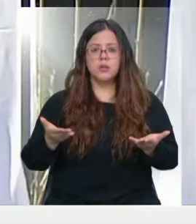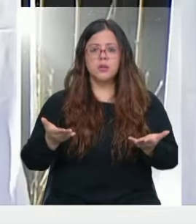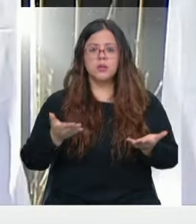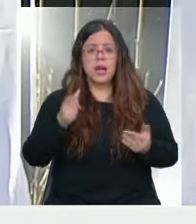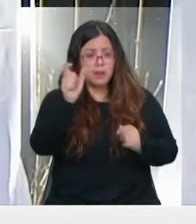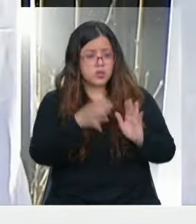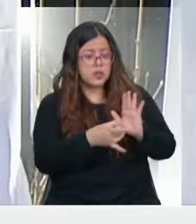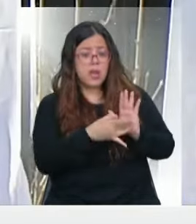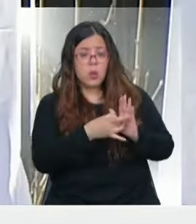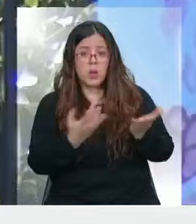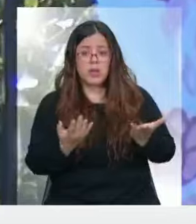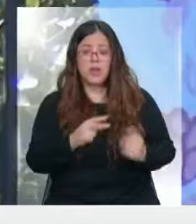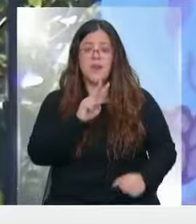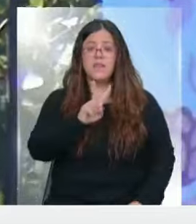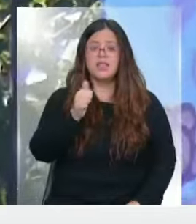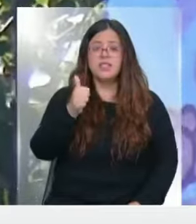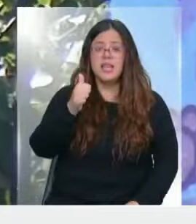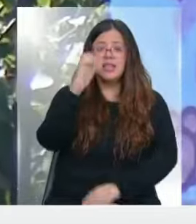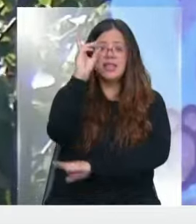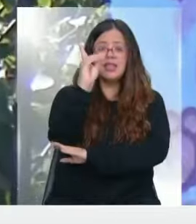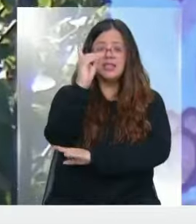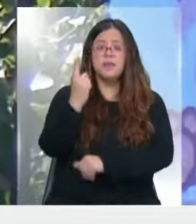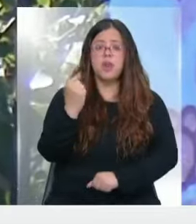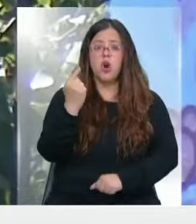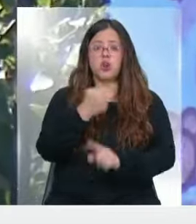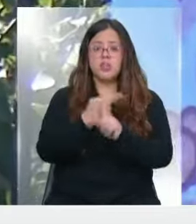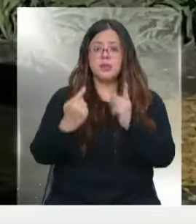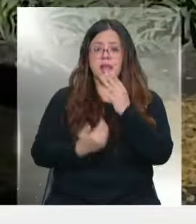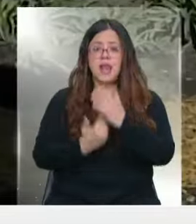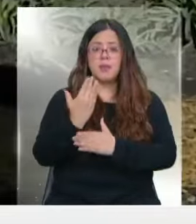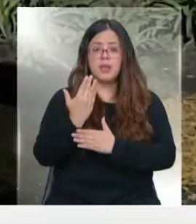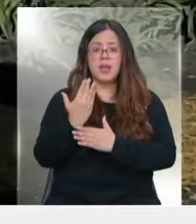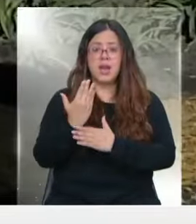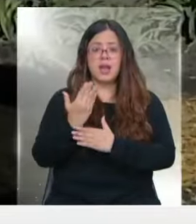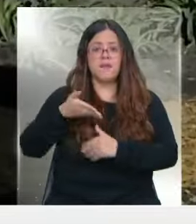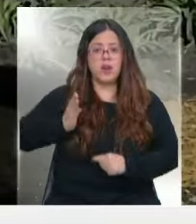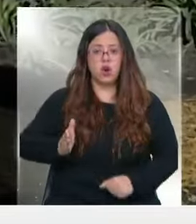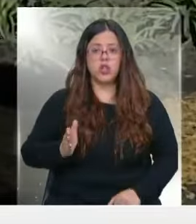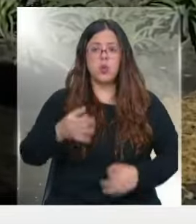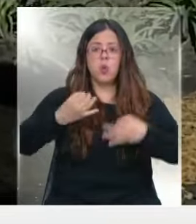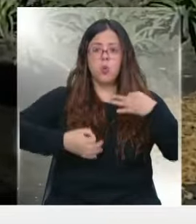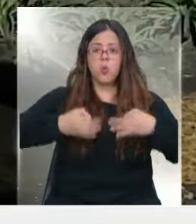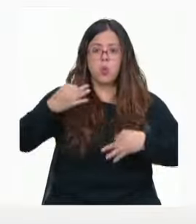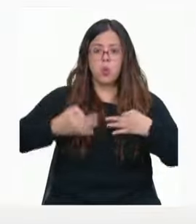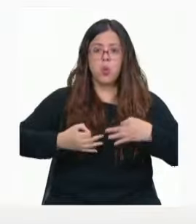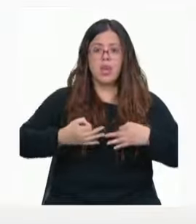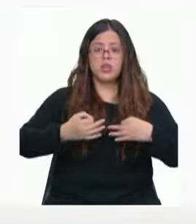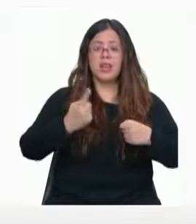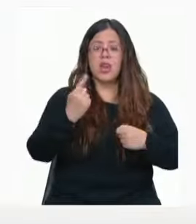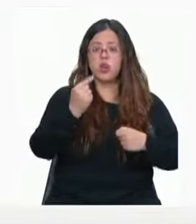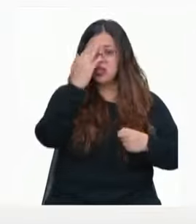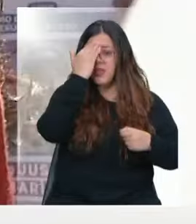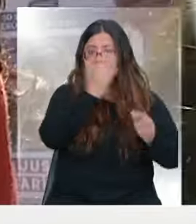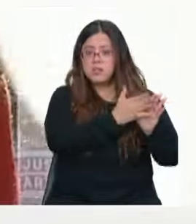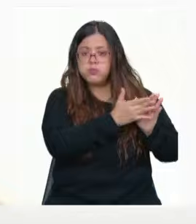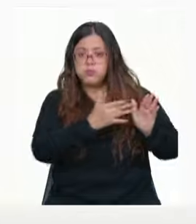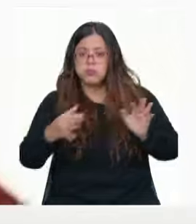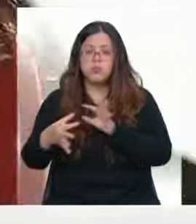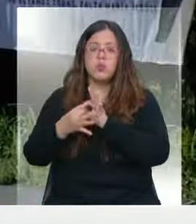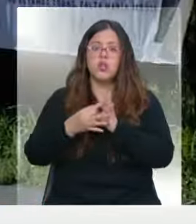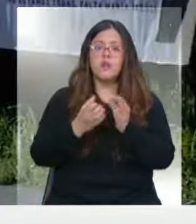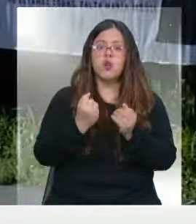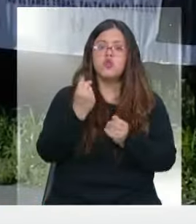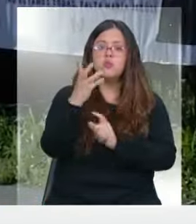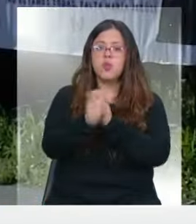al delincuente. El 26 de diciembre a las 11:30 de la mañana continuará el juicio, que se extenderá por 11 días por la cantidad de